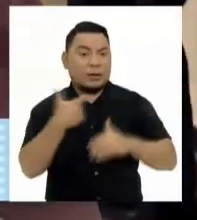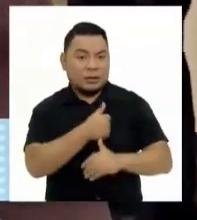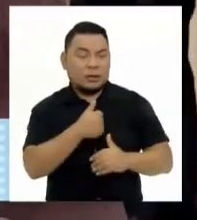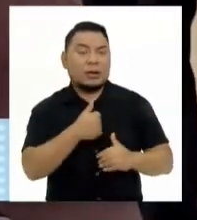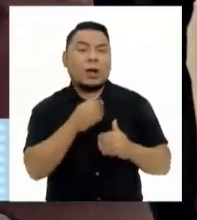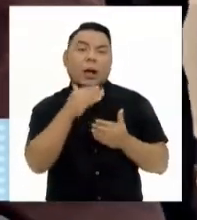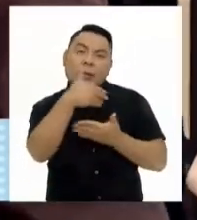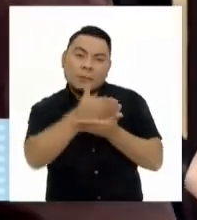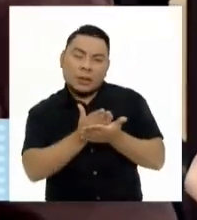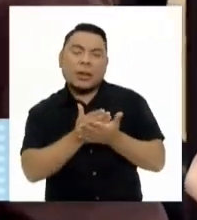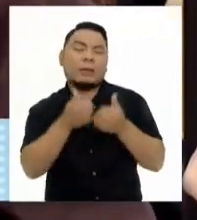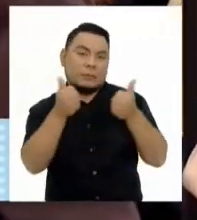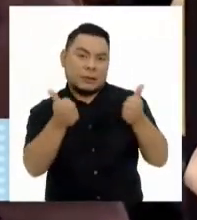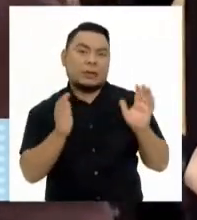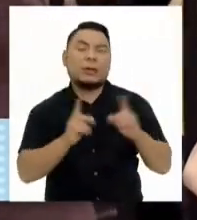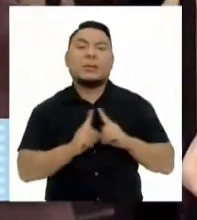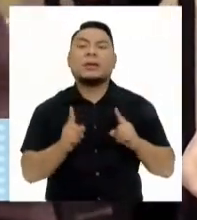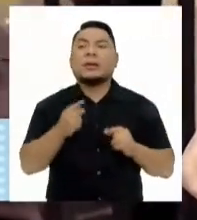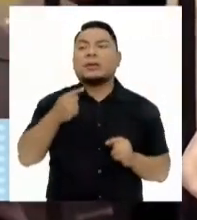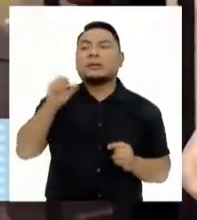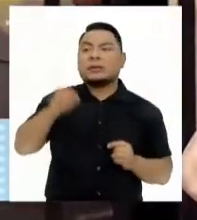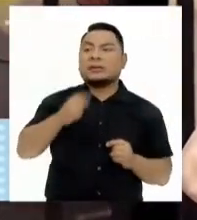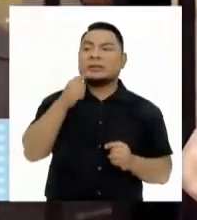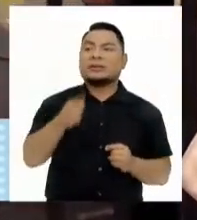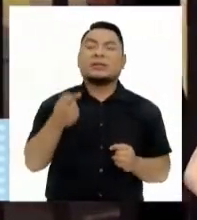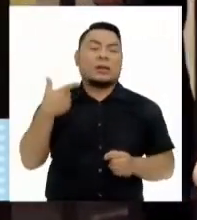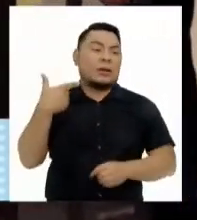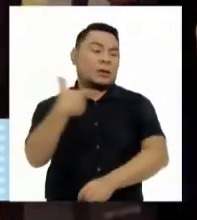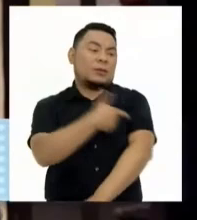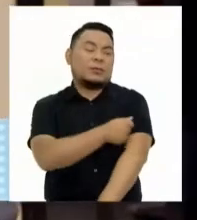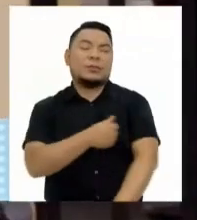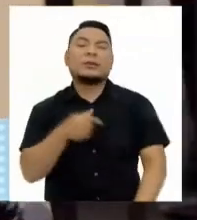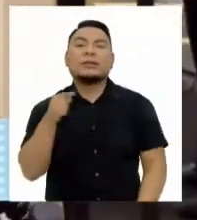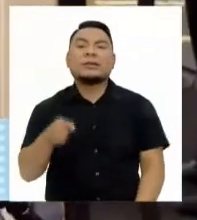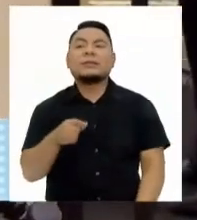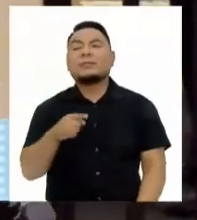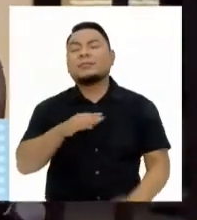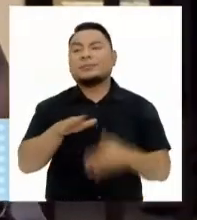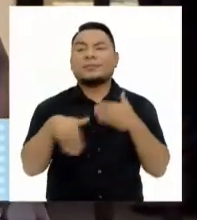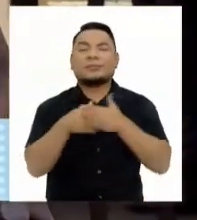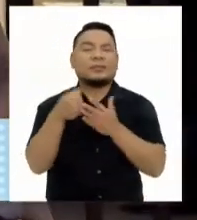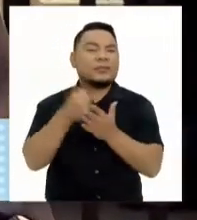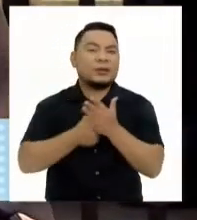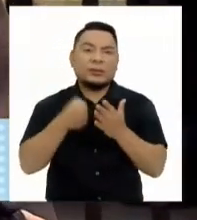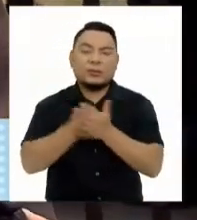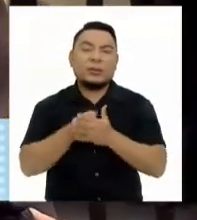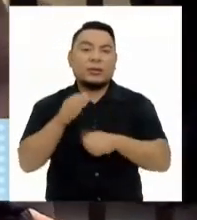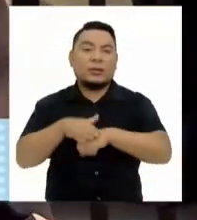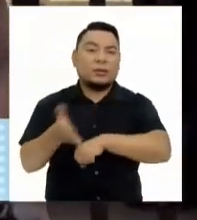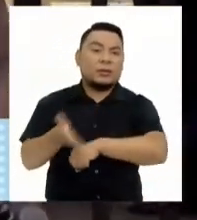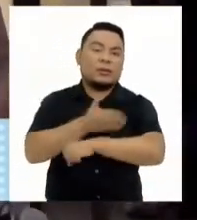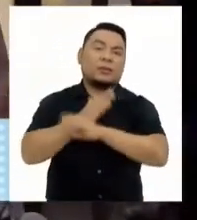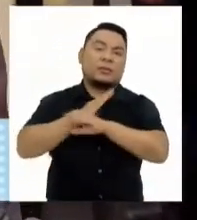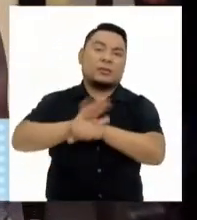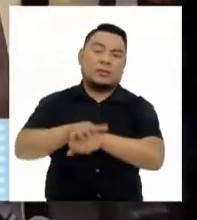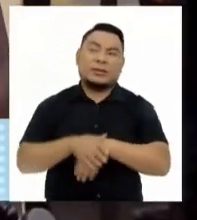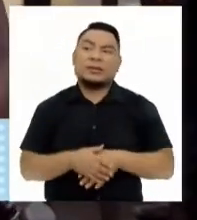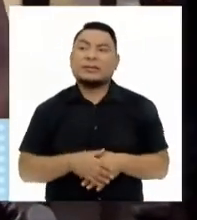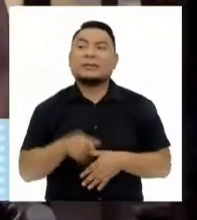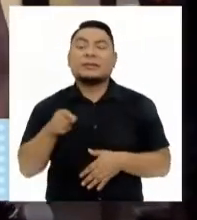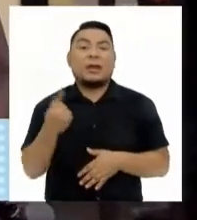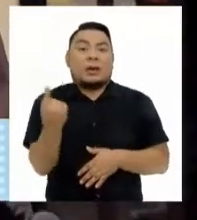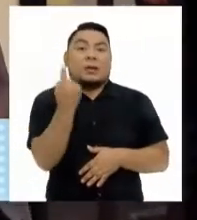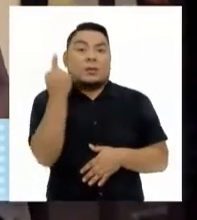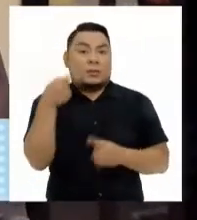bien, ¿no? Pero definitivamente la vacuna es el eje de la lucha preventiva contra el COVID. No es